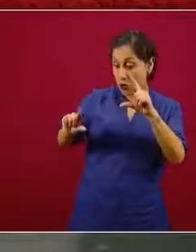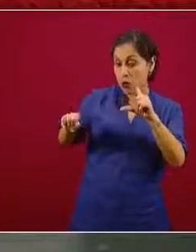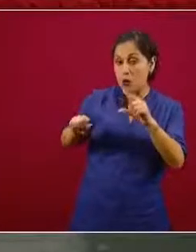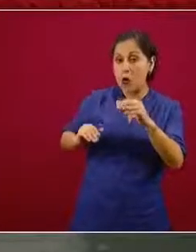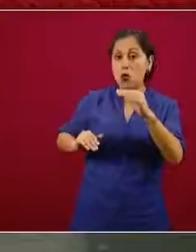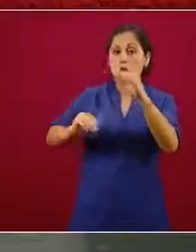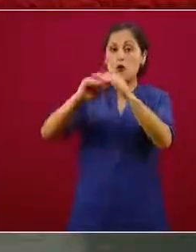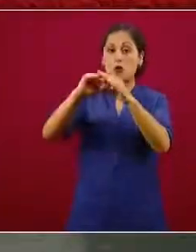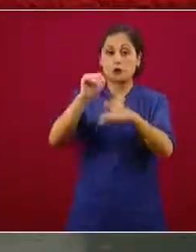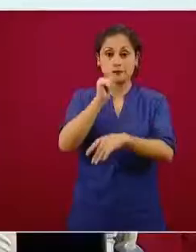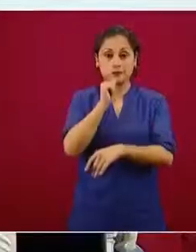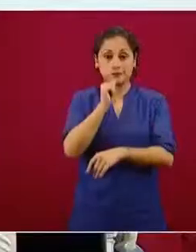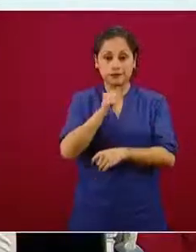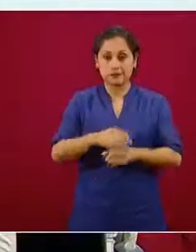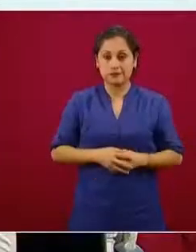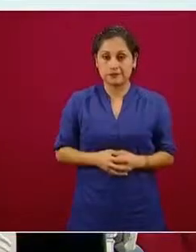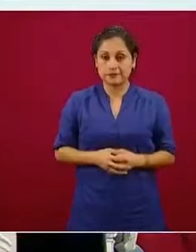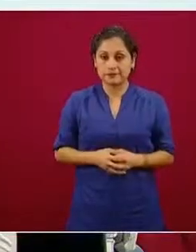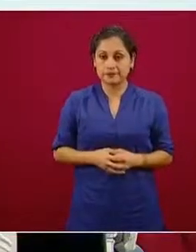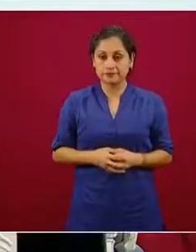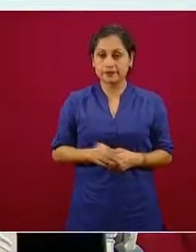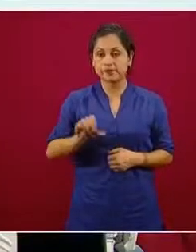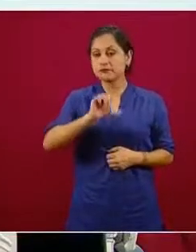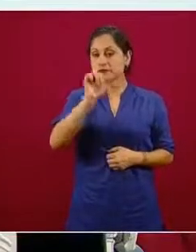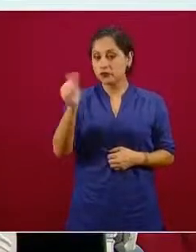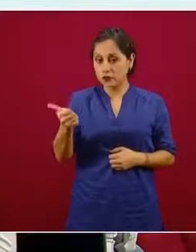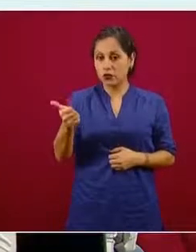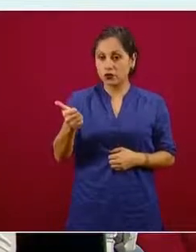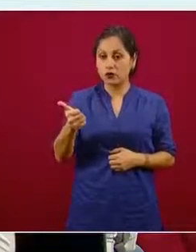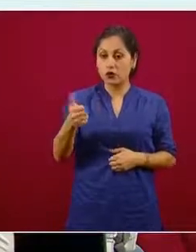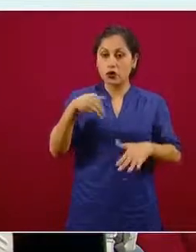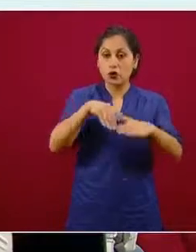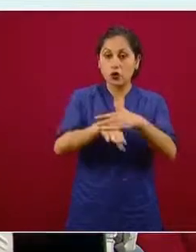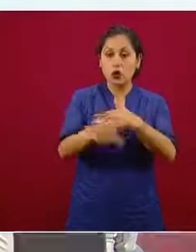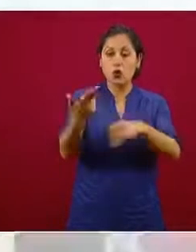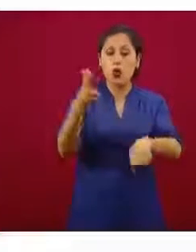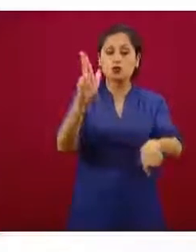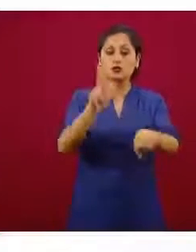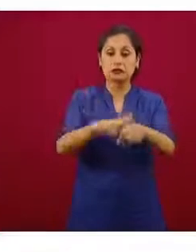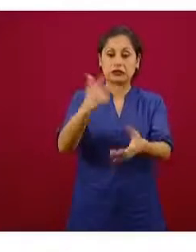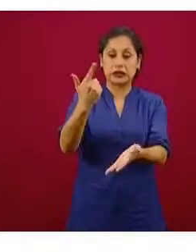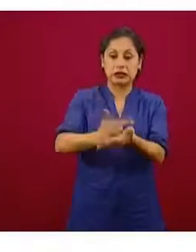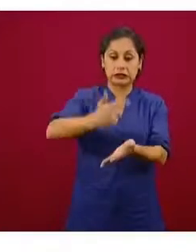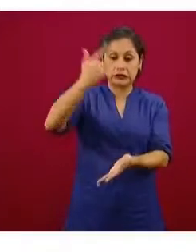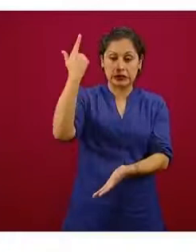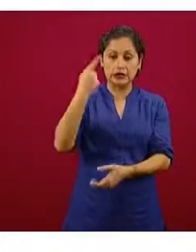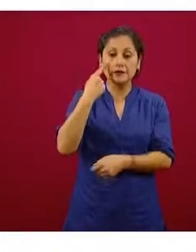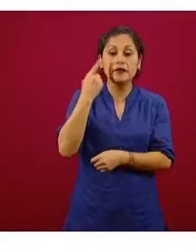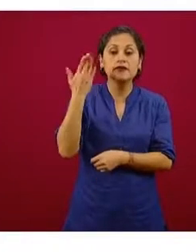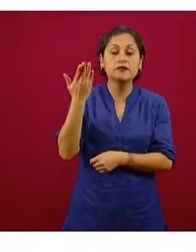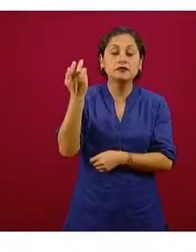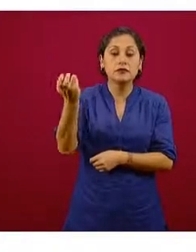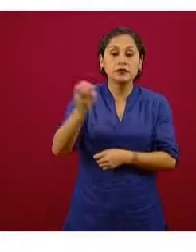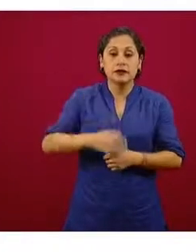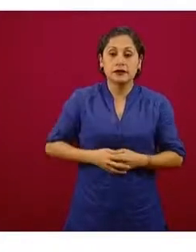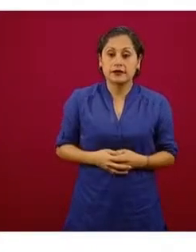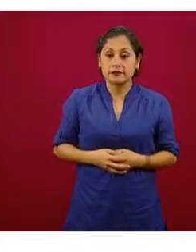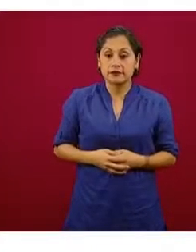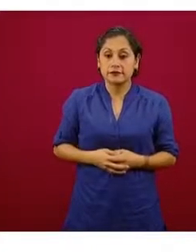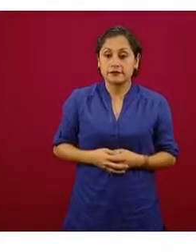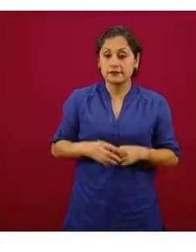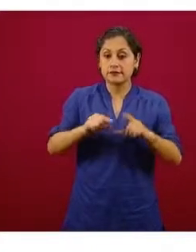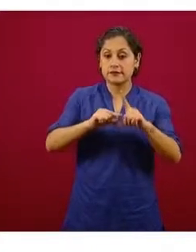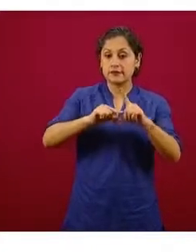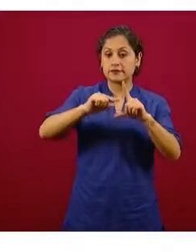siguiente. La terapia intensiva aún menos, tuvo un periodo sostenido de incremento, pasó del punto